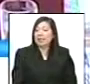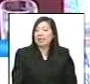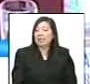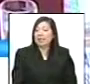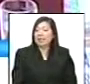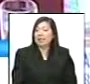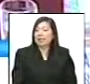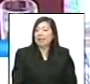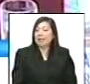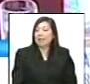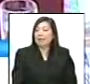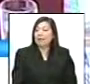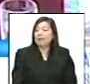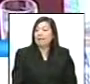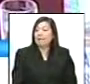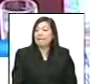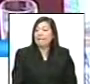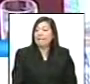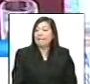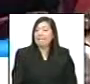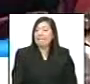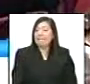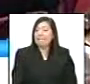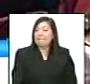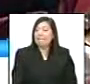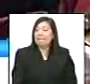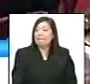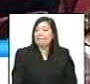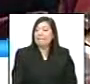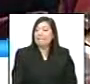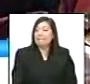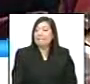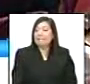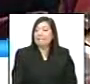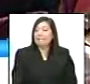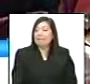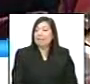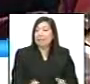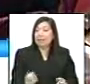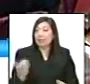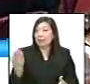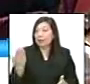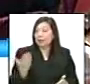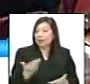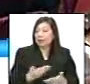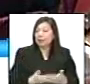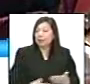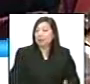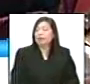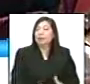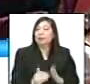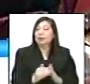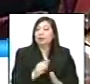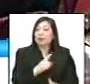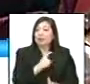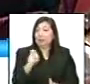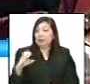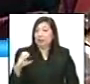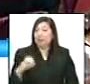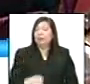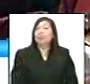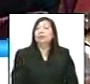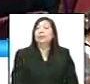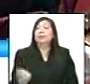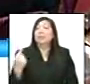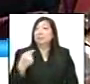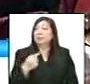Glave. Solo una cosa procedimental, Presidenta. En el texto que nos han mandado, el artículo 100, que fue el que discutimos la